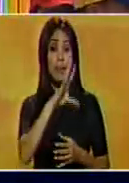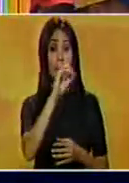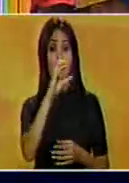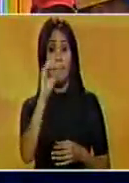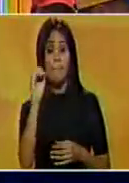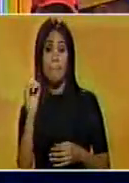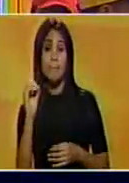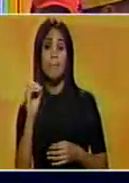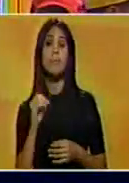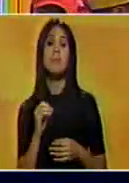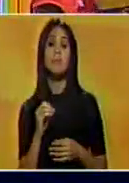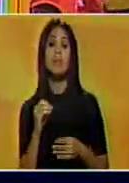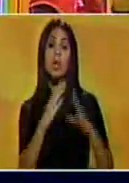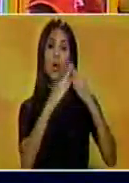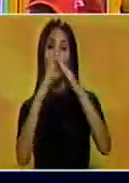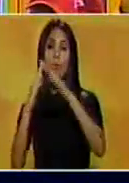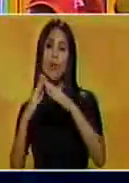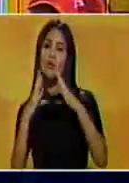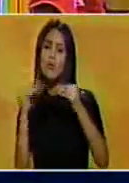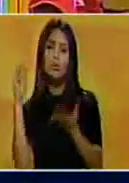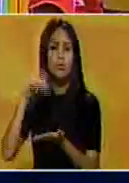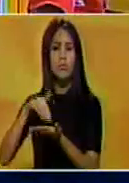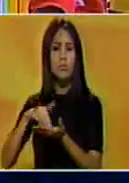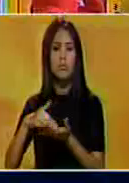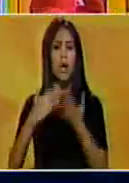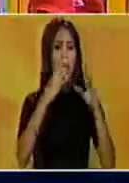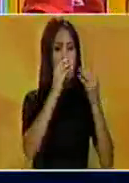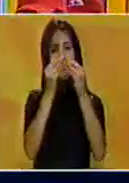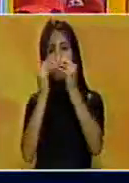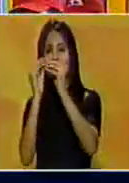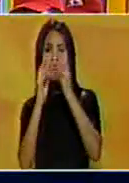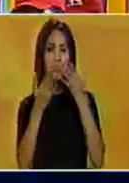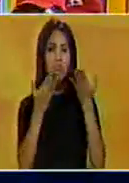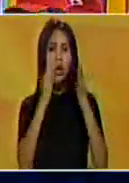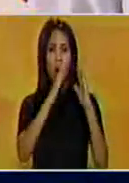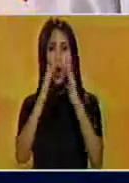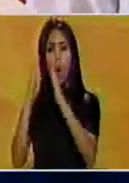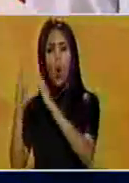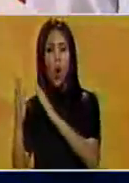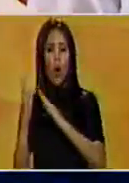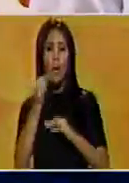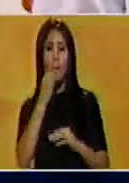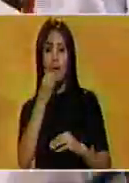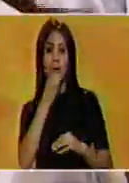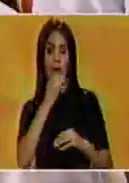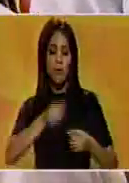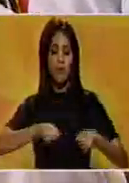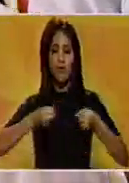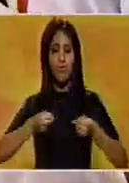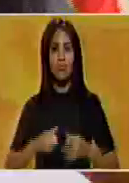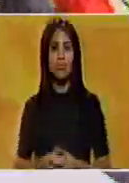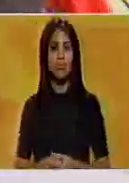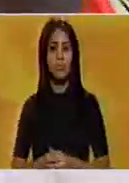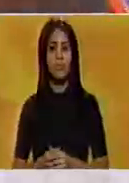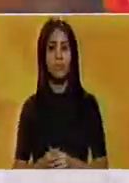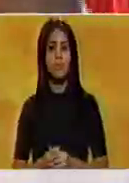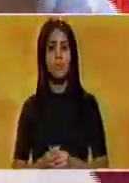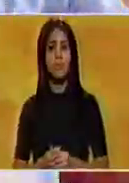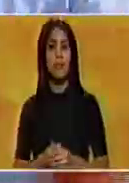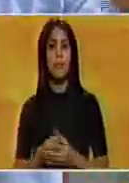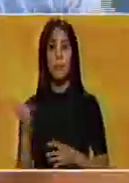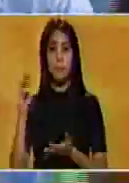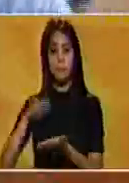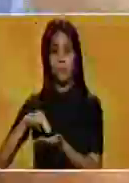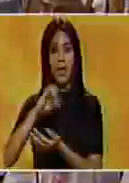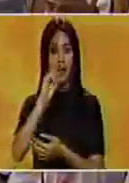Miranda y la comunidad organizada me ayuda a montar el mercado comunitario los sábados de la mañana. El candidato a la gobernación por el Estado Miranda,